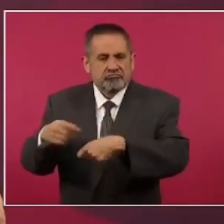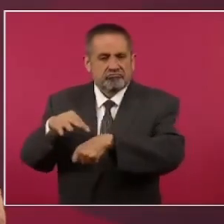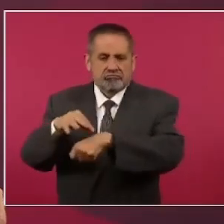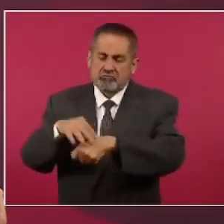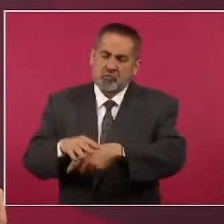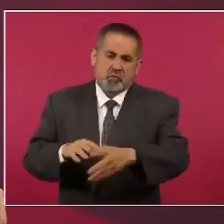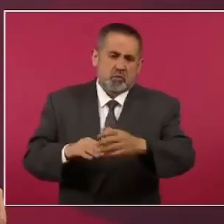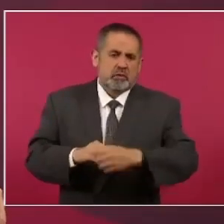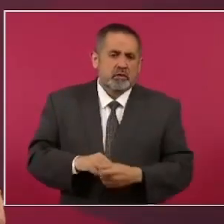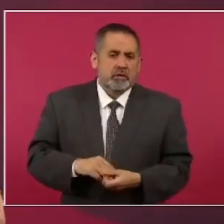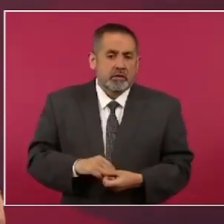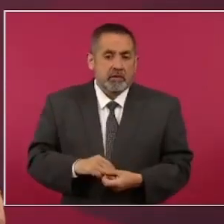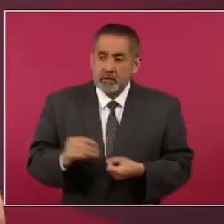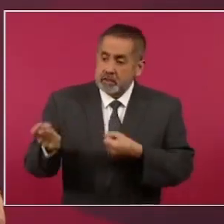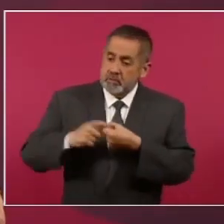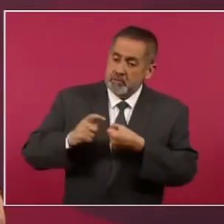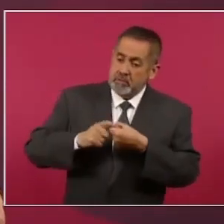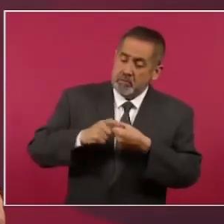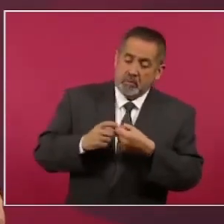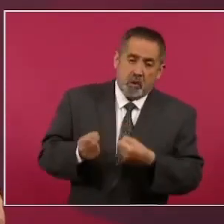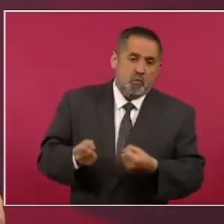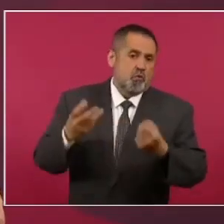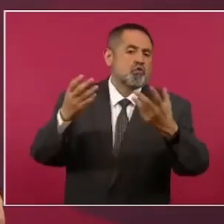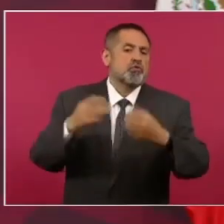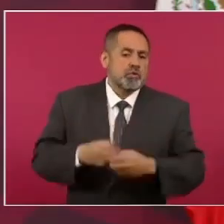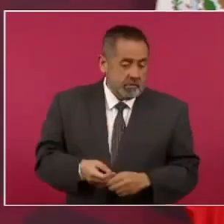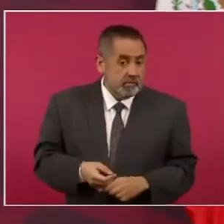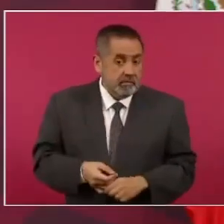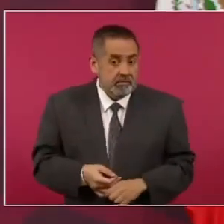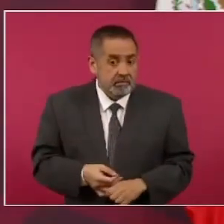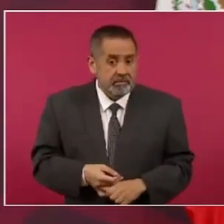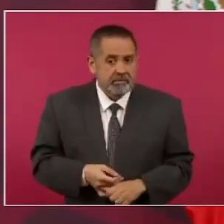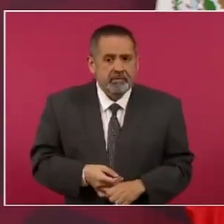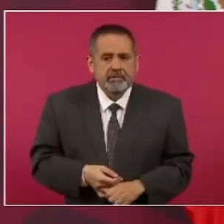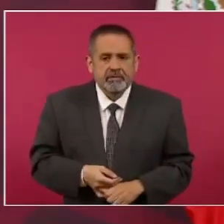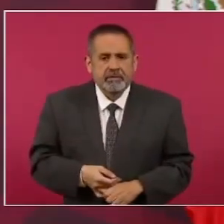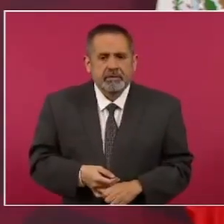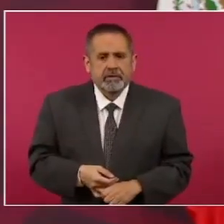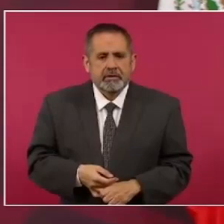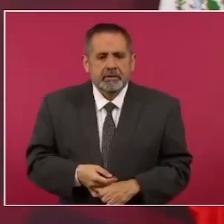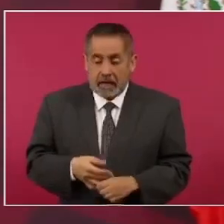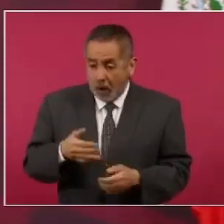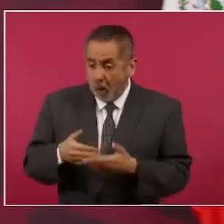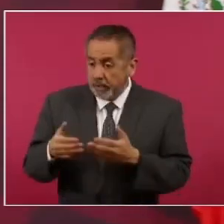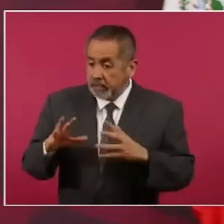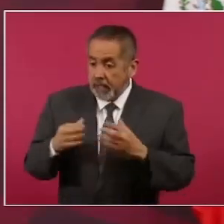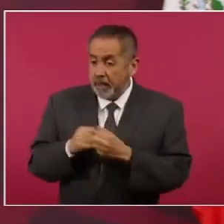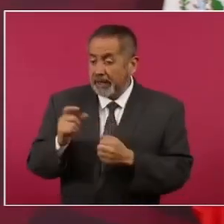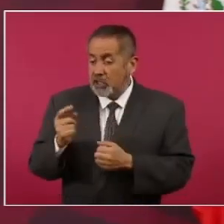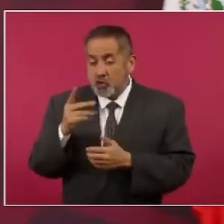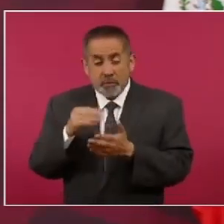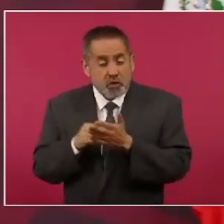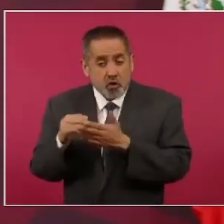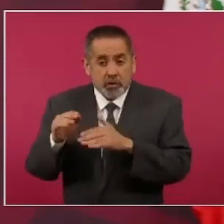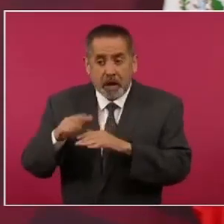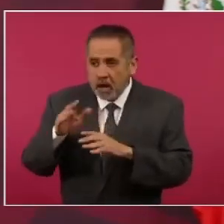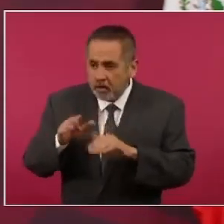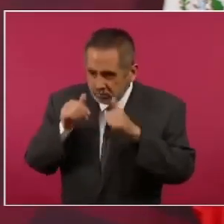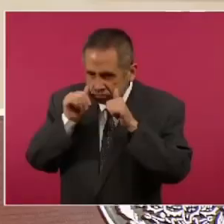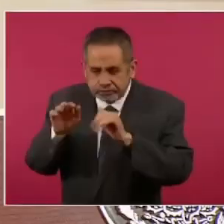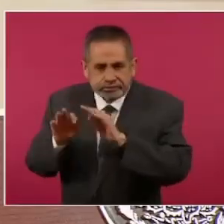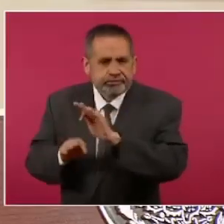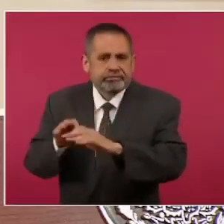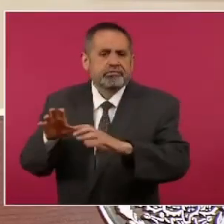Esos son los que están inscritos en la actualidad al Seguro Social.